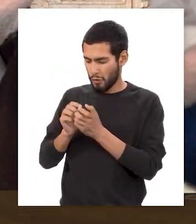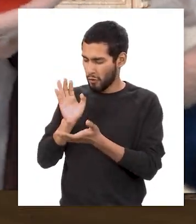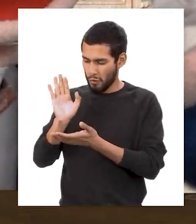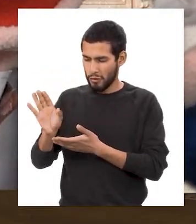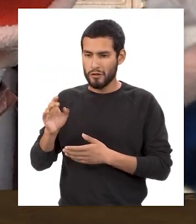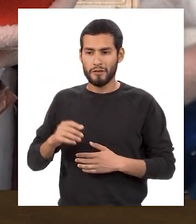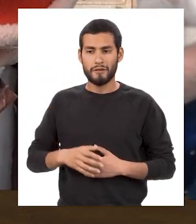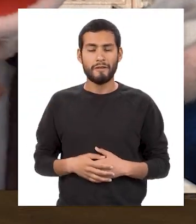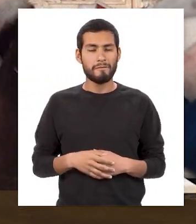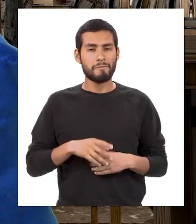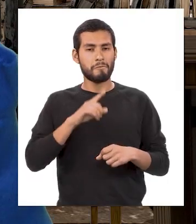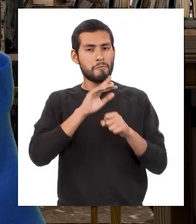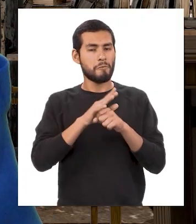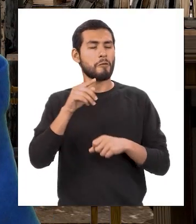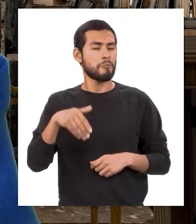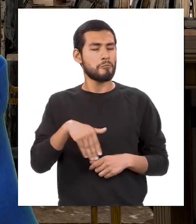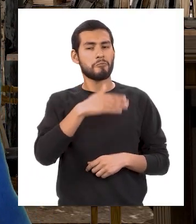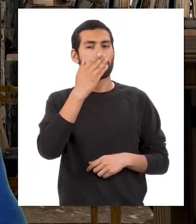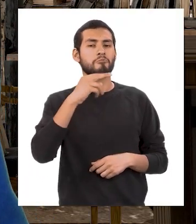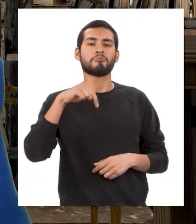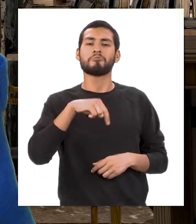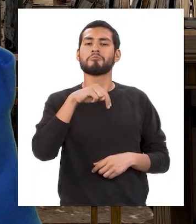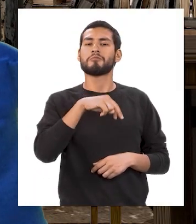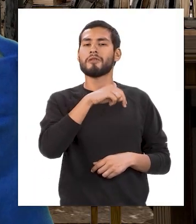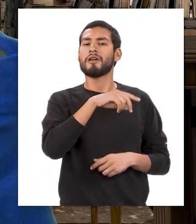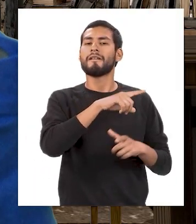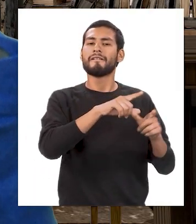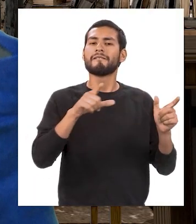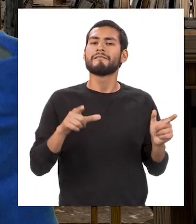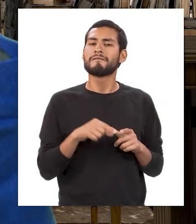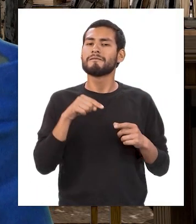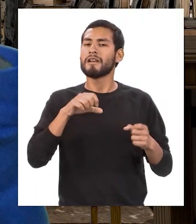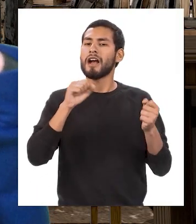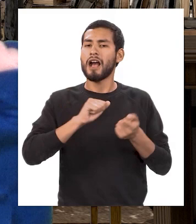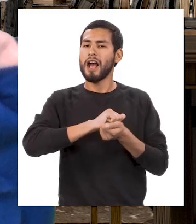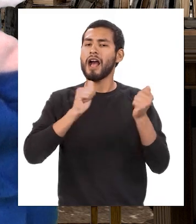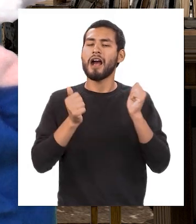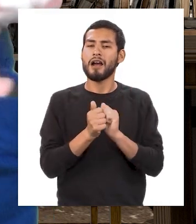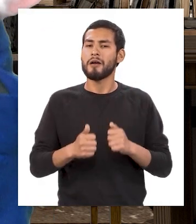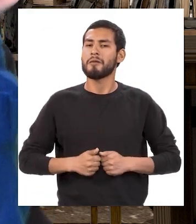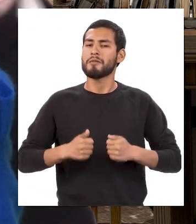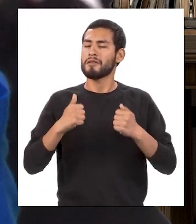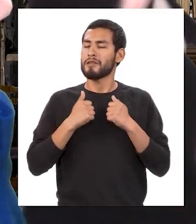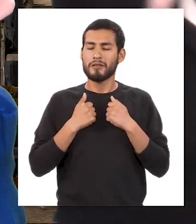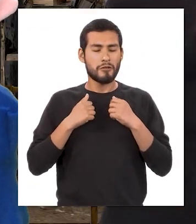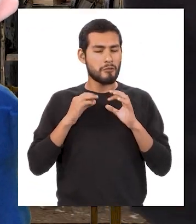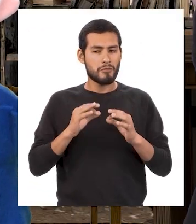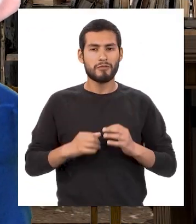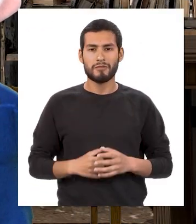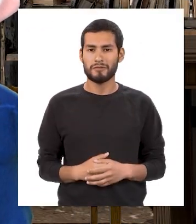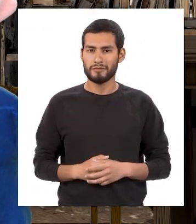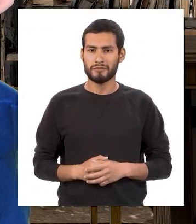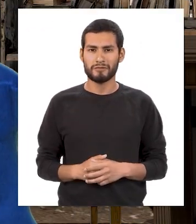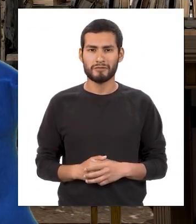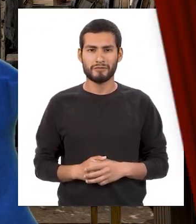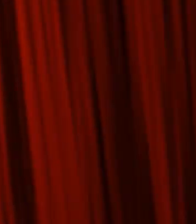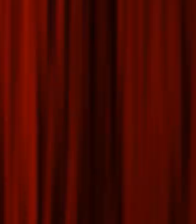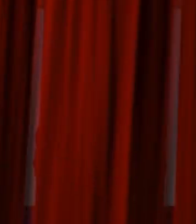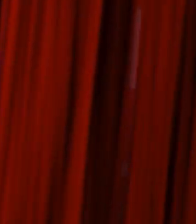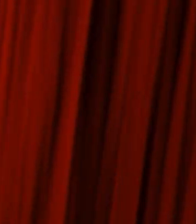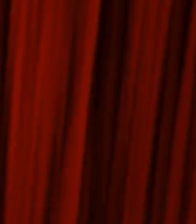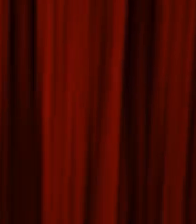hecho y derecho. Phileas Fogg se levantó y se fue a emprender un viaje que le cambiaría la vida por